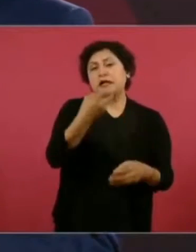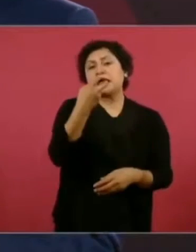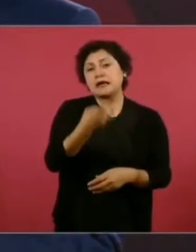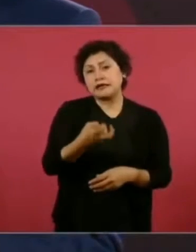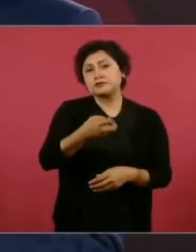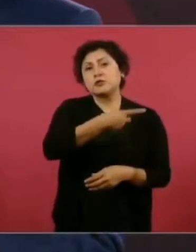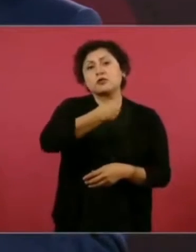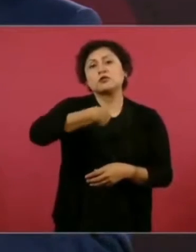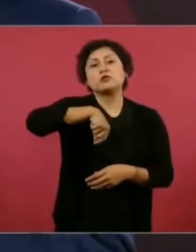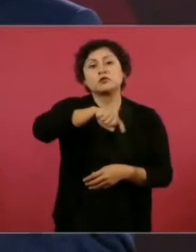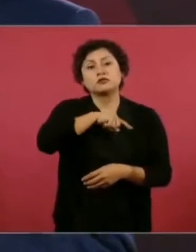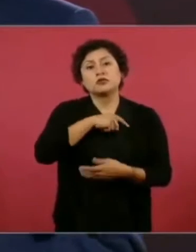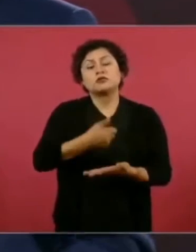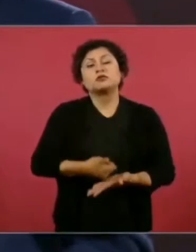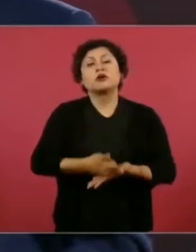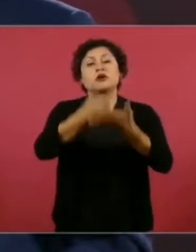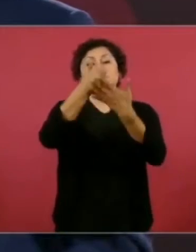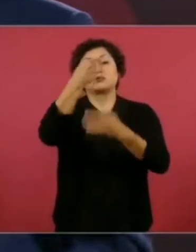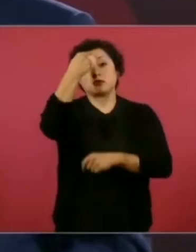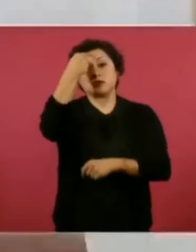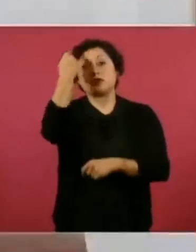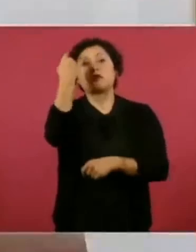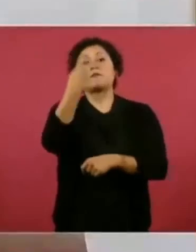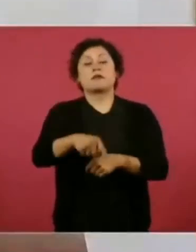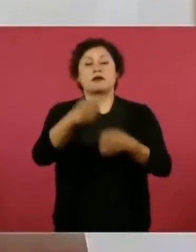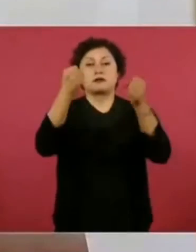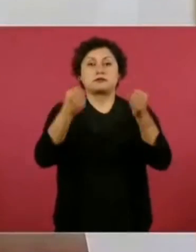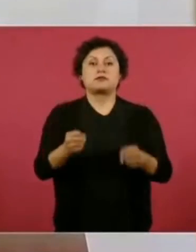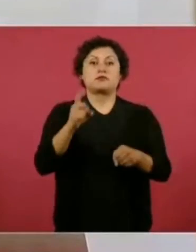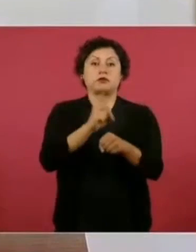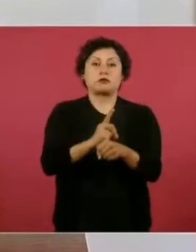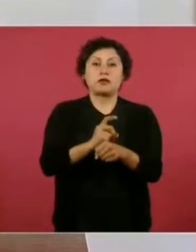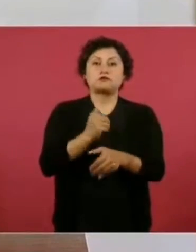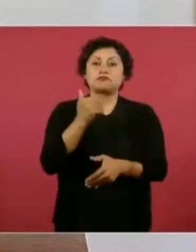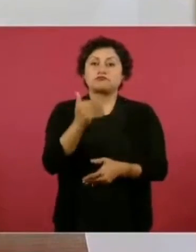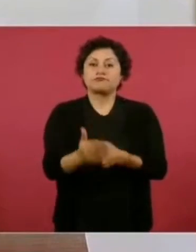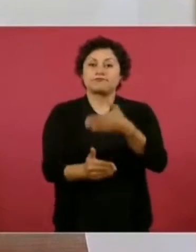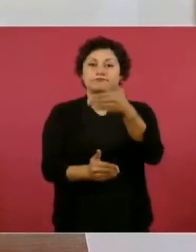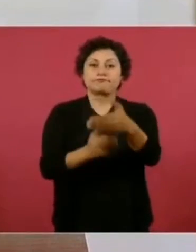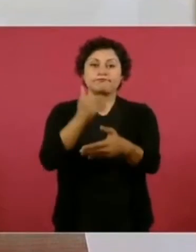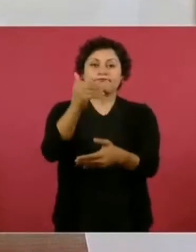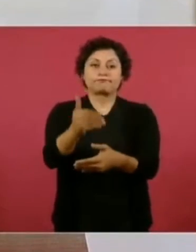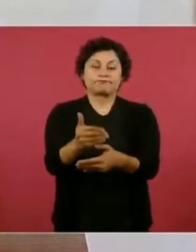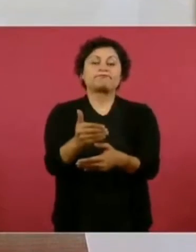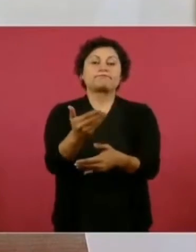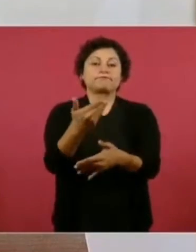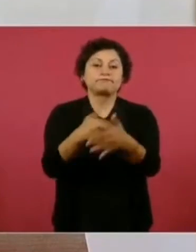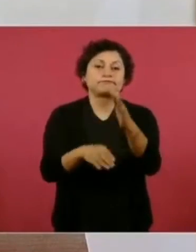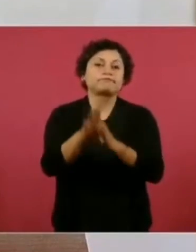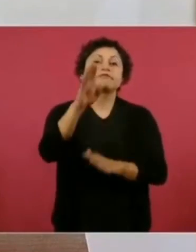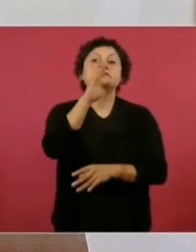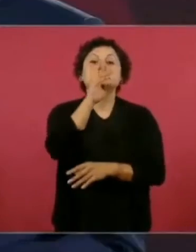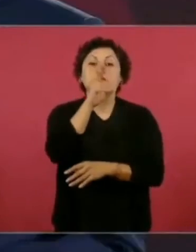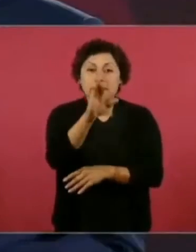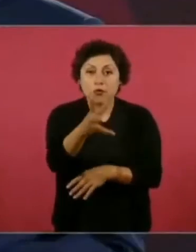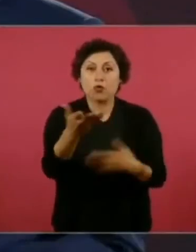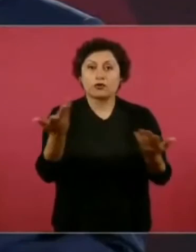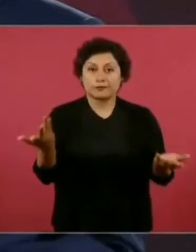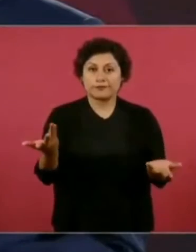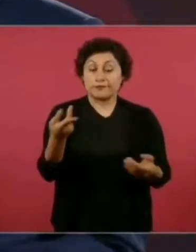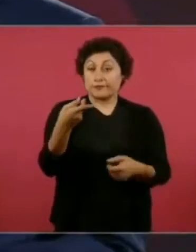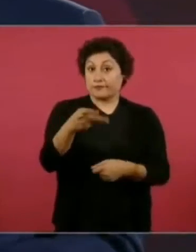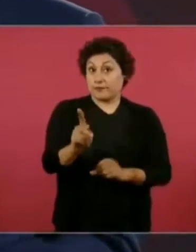avanzar y hacerlo también sin violar derechos humanos.